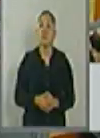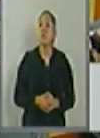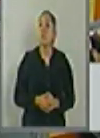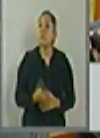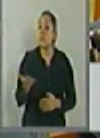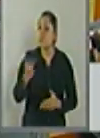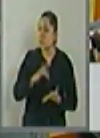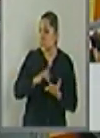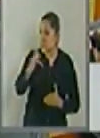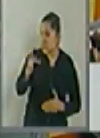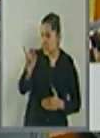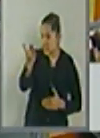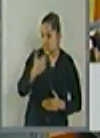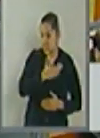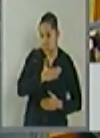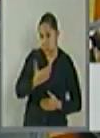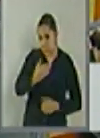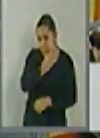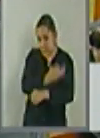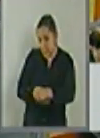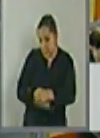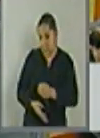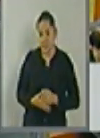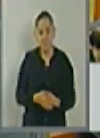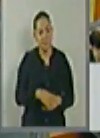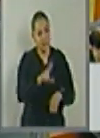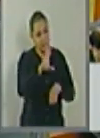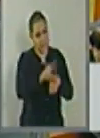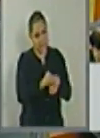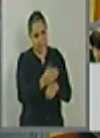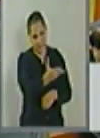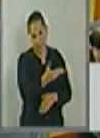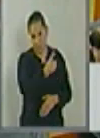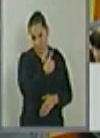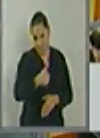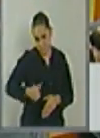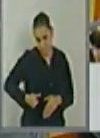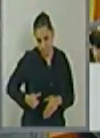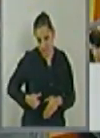Gracias, buenas tardes. Con el permiso de la presidencia,